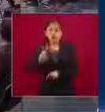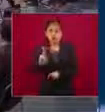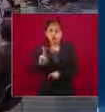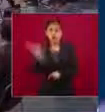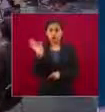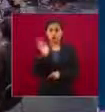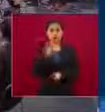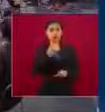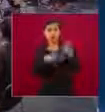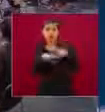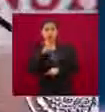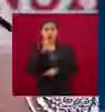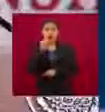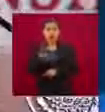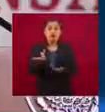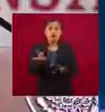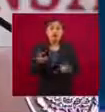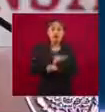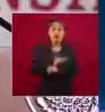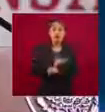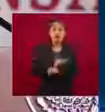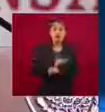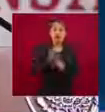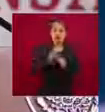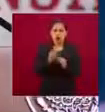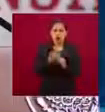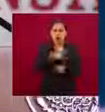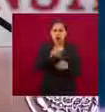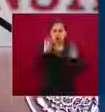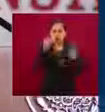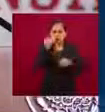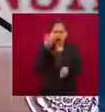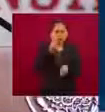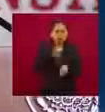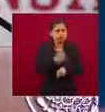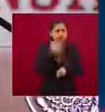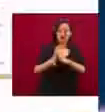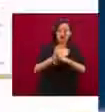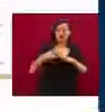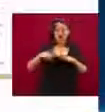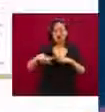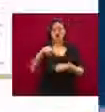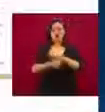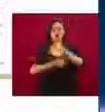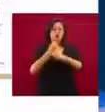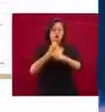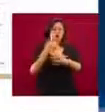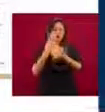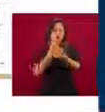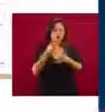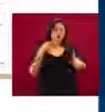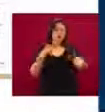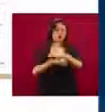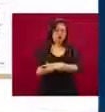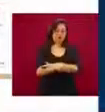fiscales apócrifos que hemos atendido a lo largo de la historia no son tantos, pero comparado con el universo que hoy proyectó tanto el